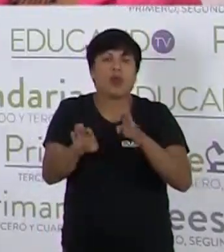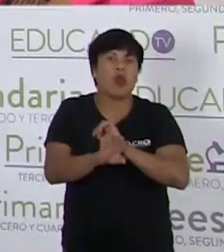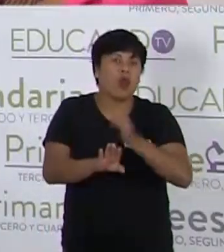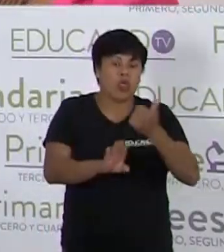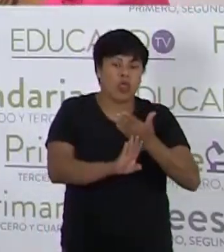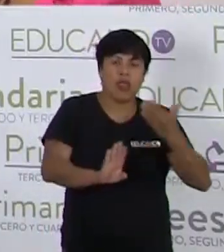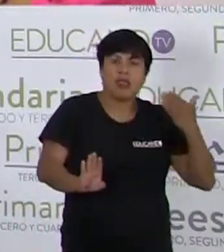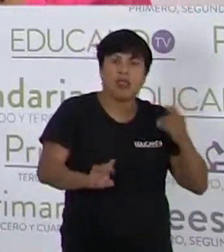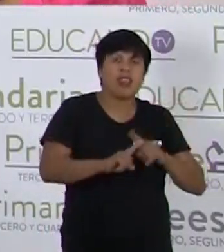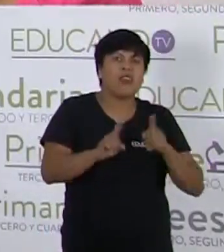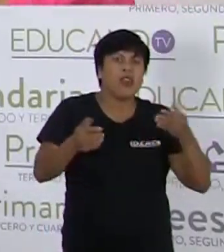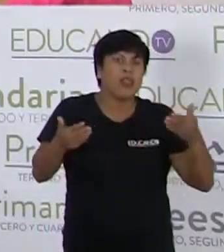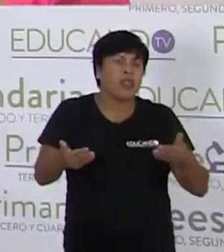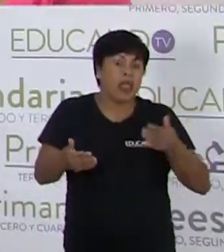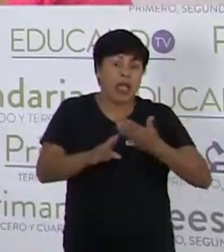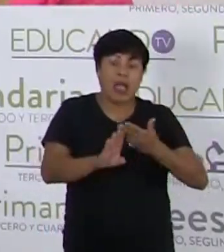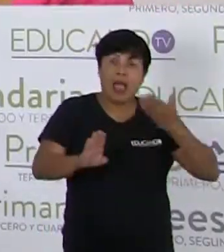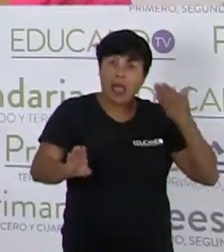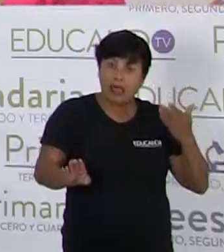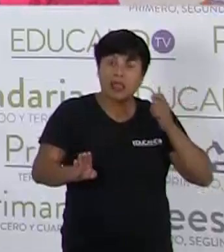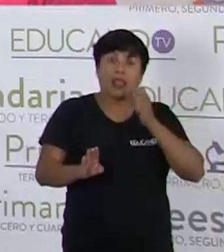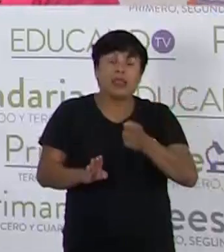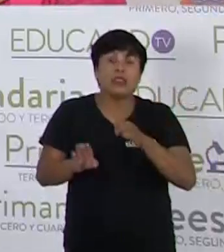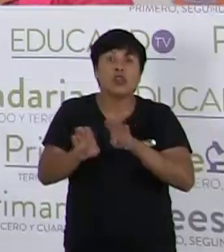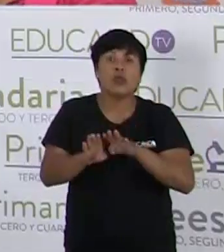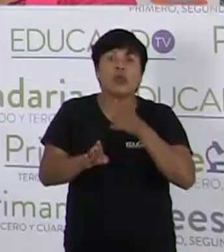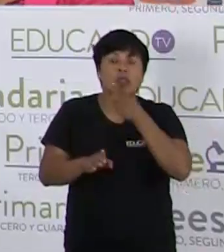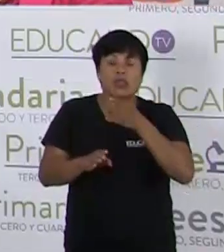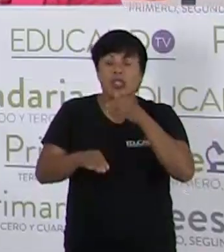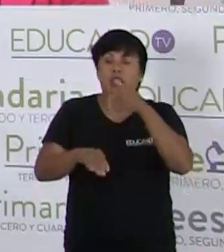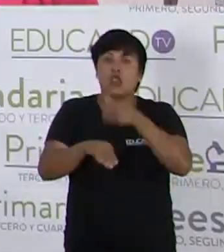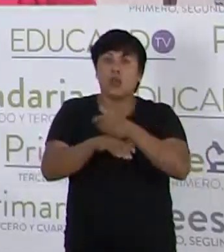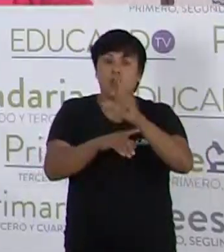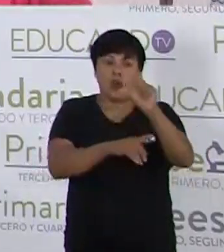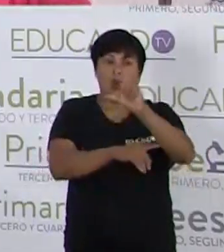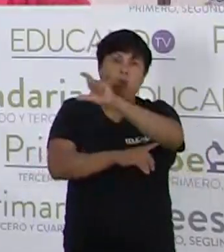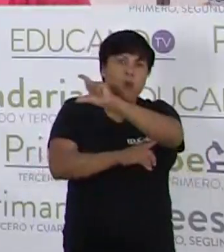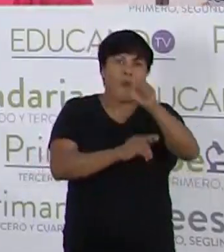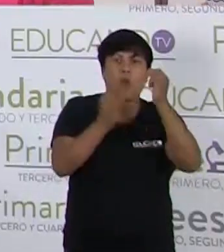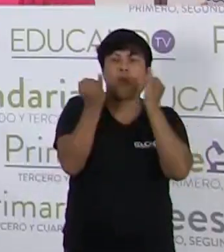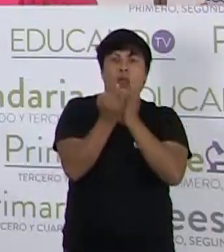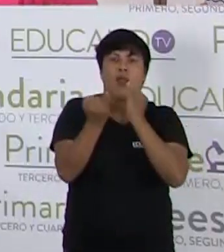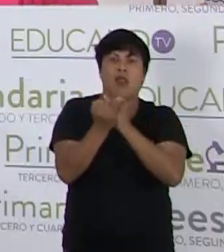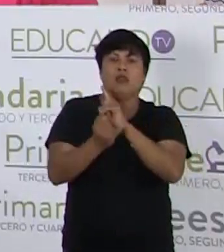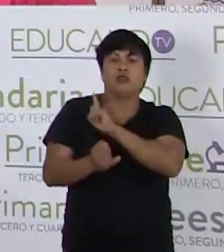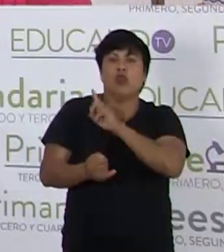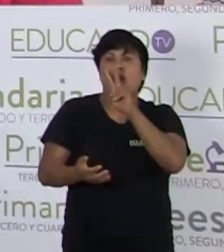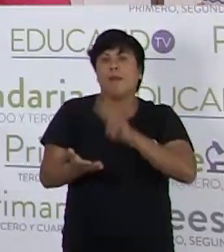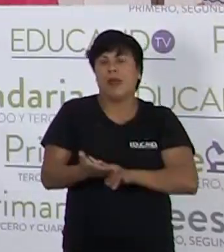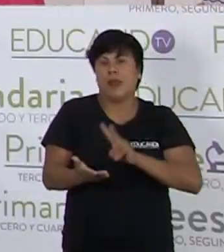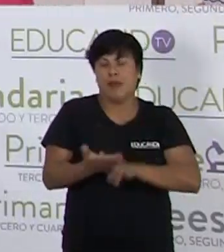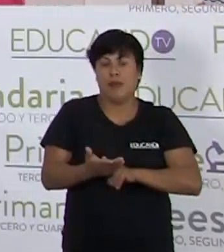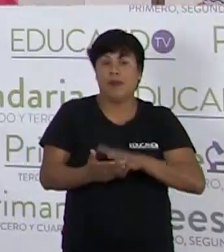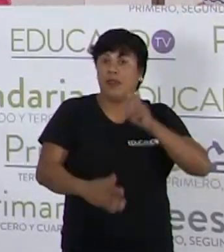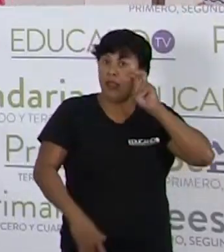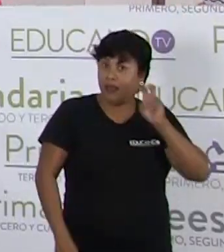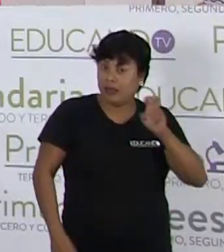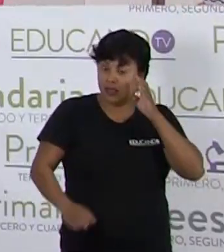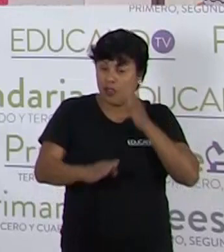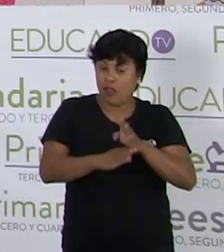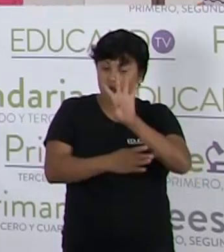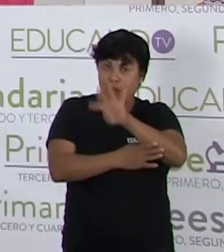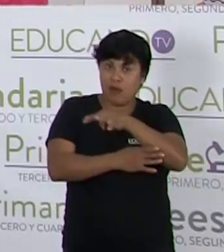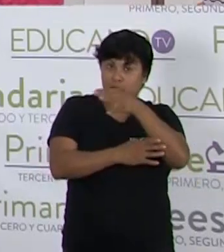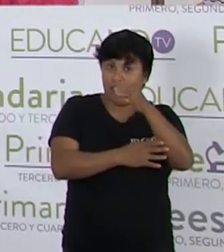anterior? Que el anterior nos manejaba un tamaño igual para todo, un solo valor. Y en este